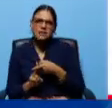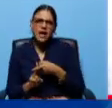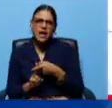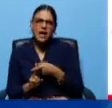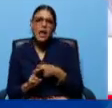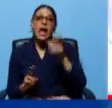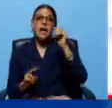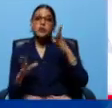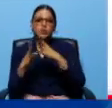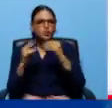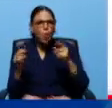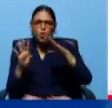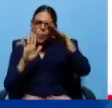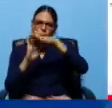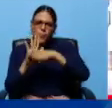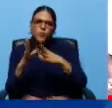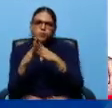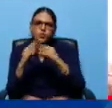Aragua,